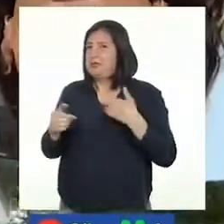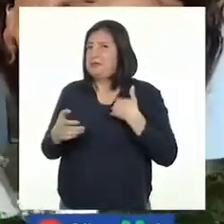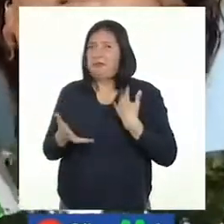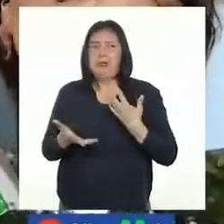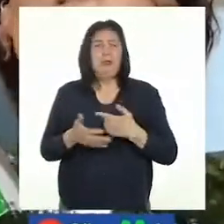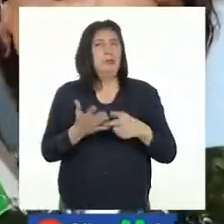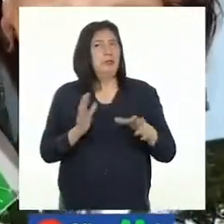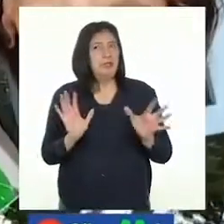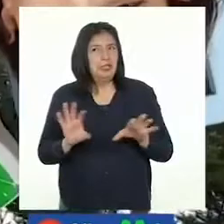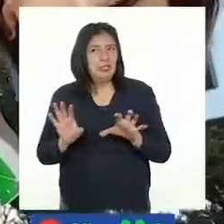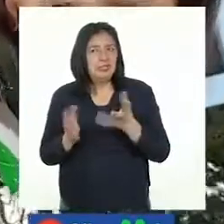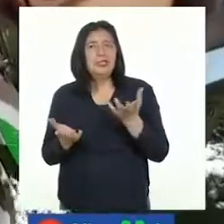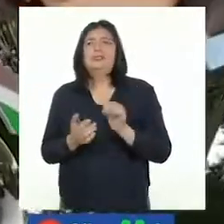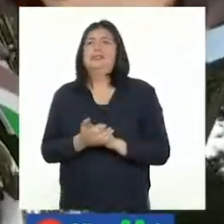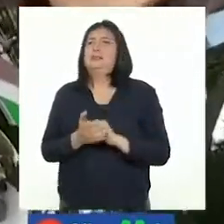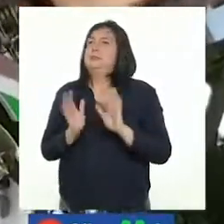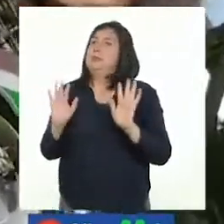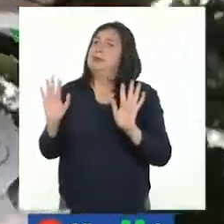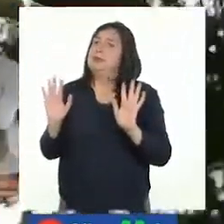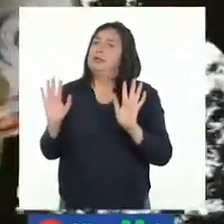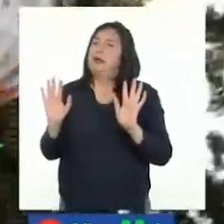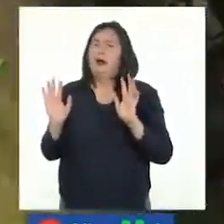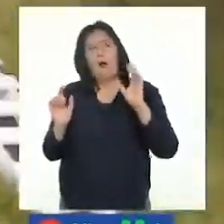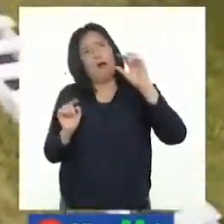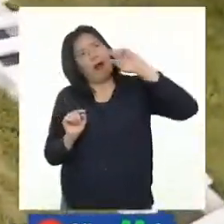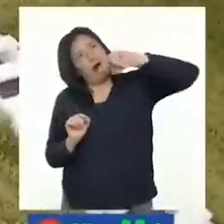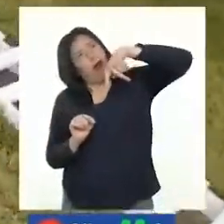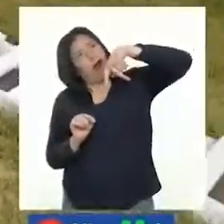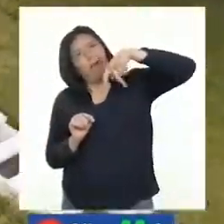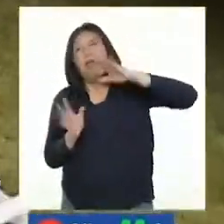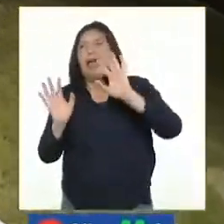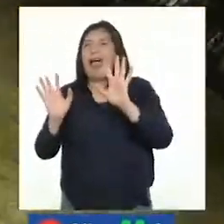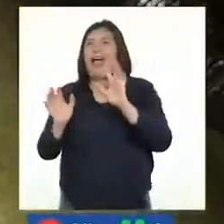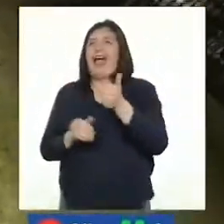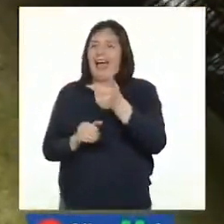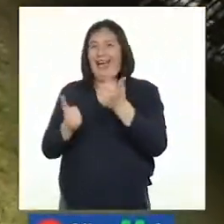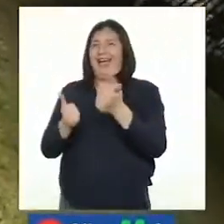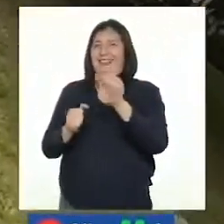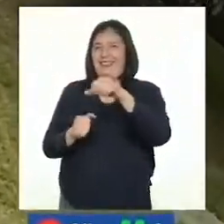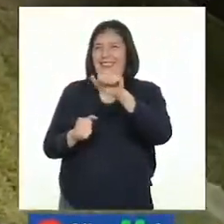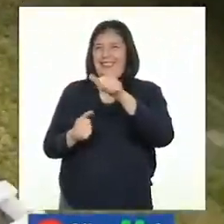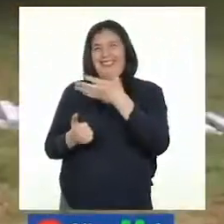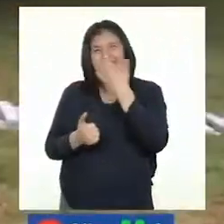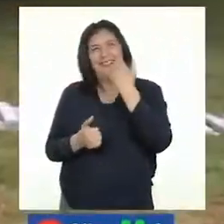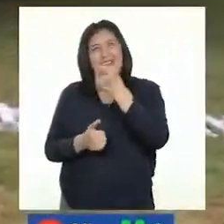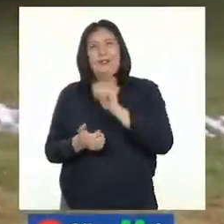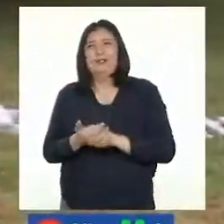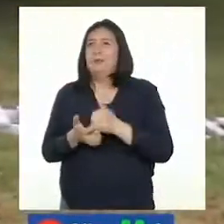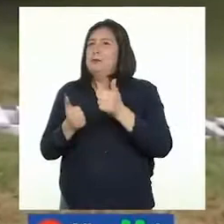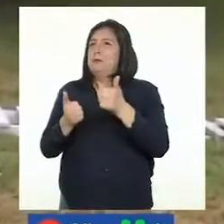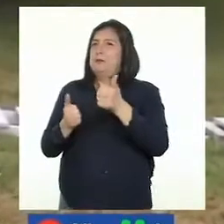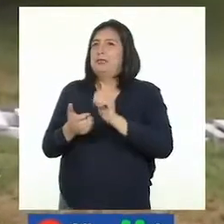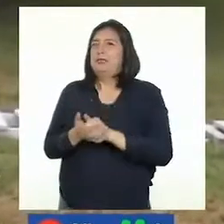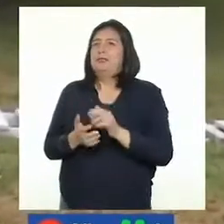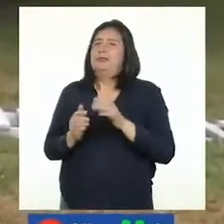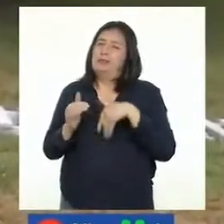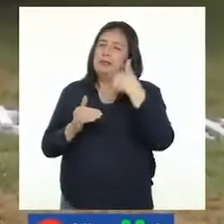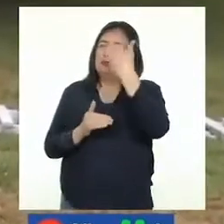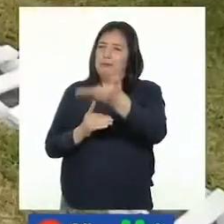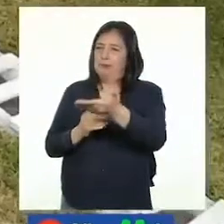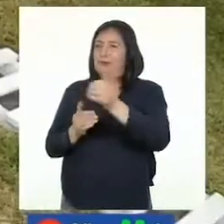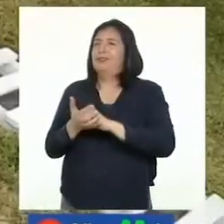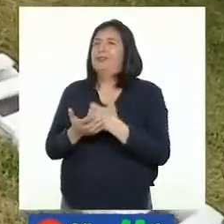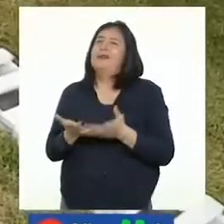actividad. Y oigan, está al revés. Ahora sí está mucho mejor. Bueno, amigos, nos vemos en la